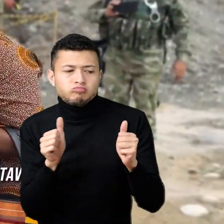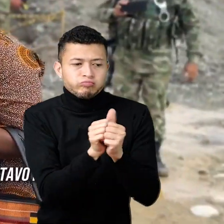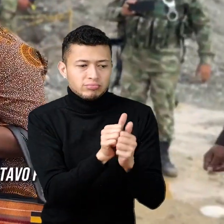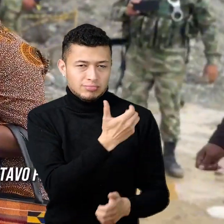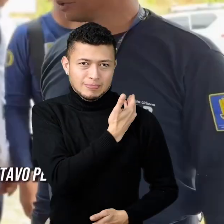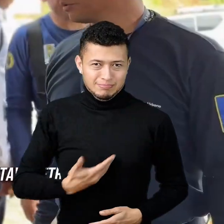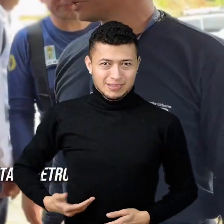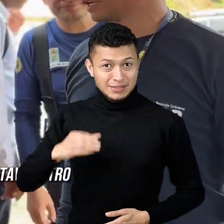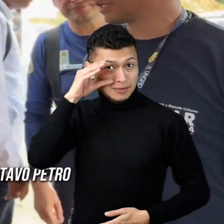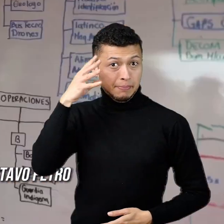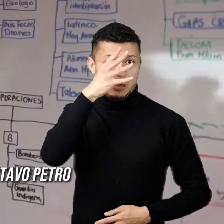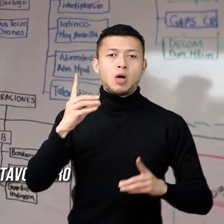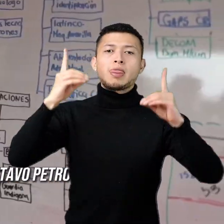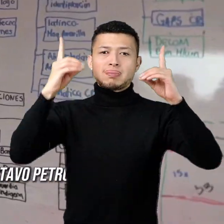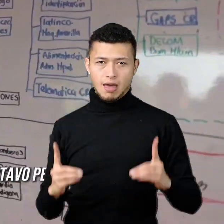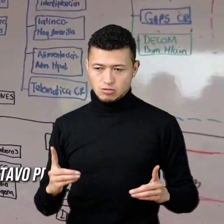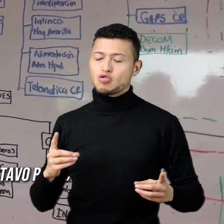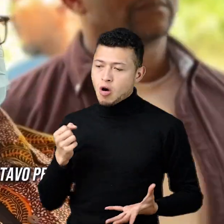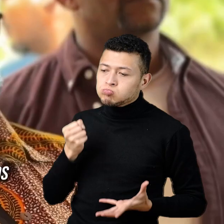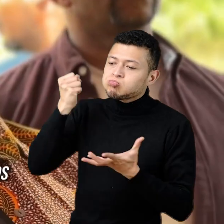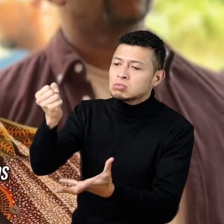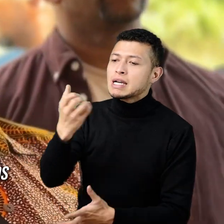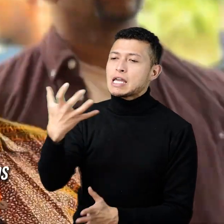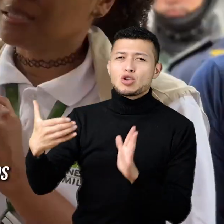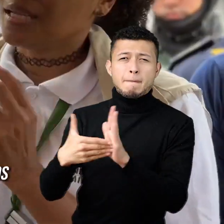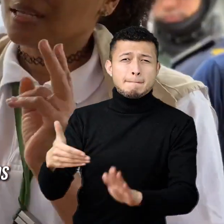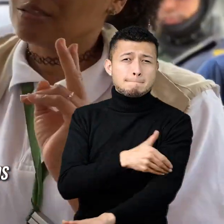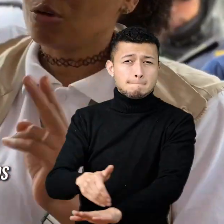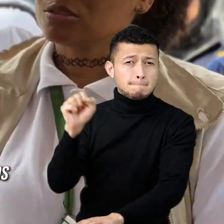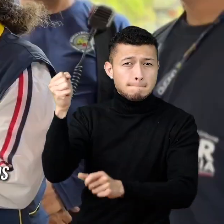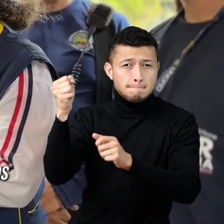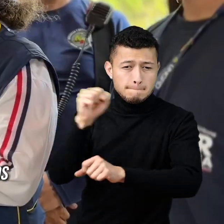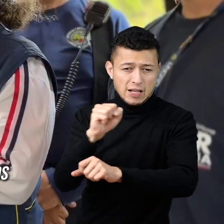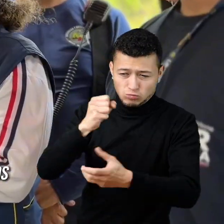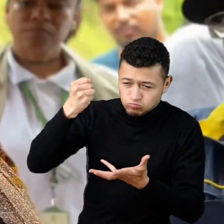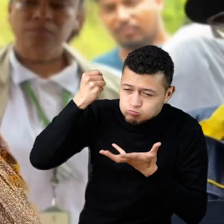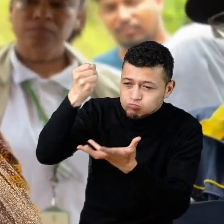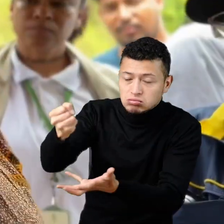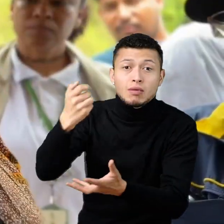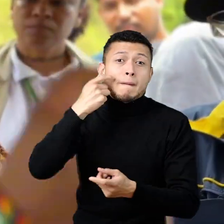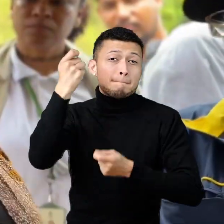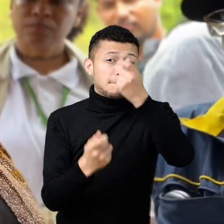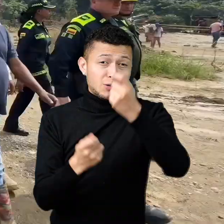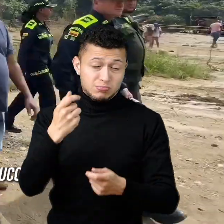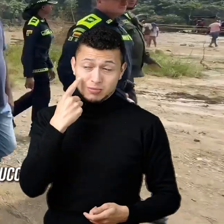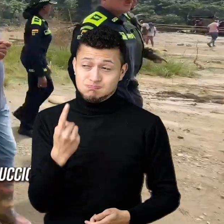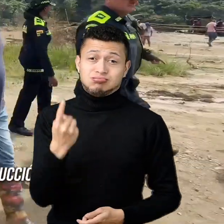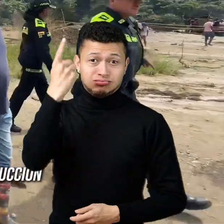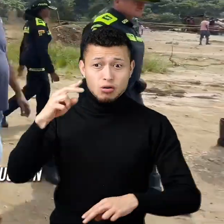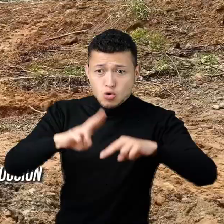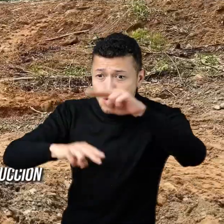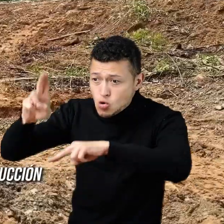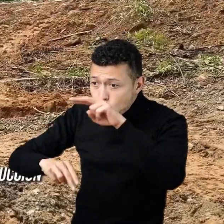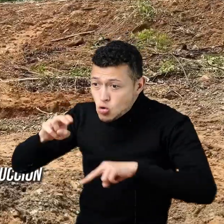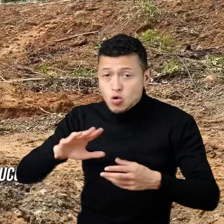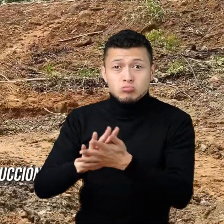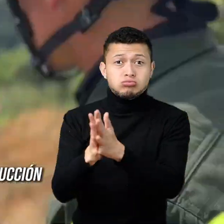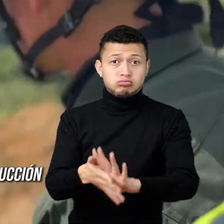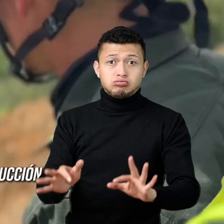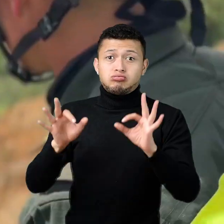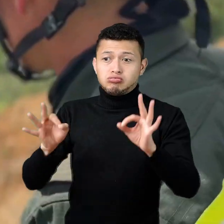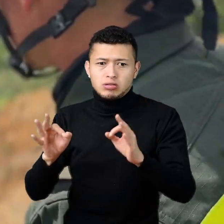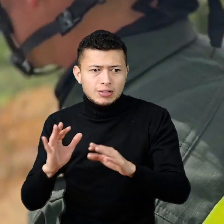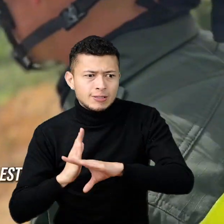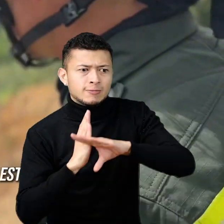y acompañamos la decisión del presidente Gustavo Petro de designar 500 mil millones de pesos, un presupuesto histórico para que se terminen las obras de